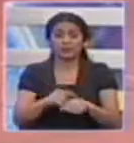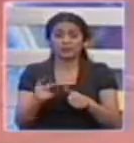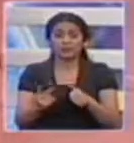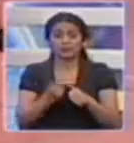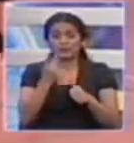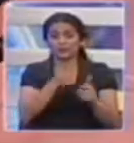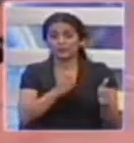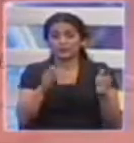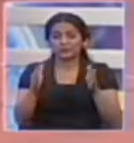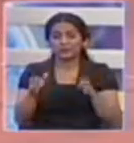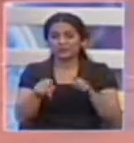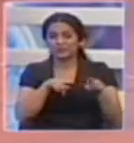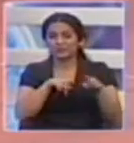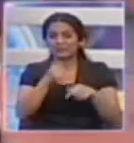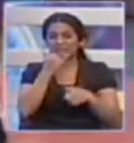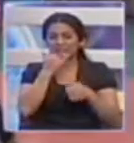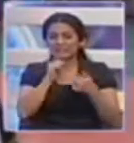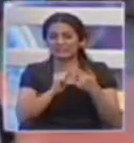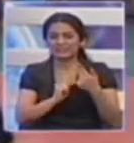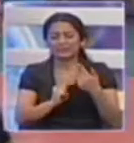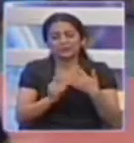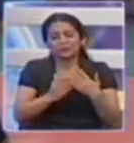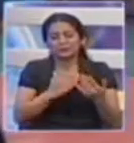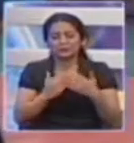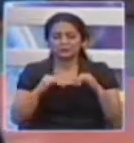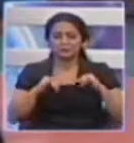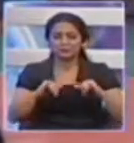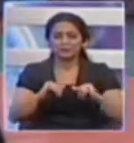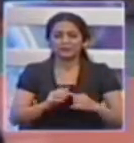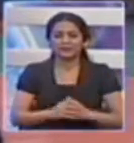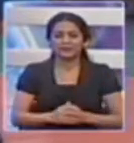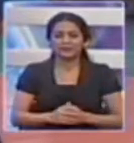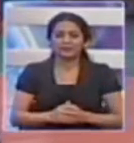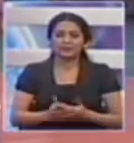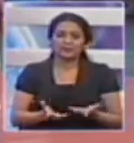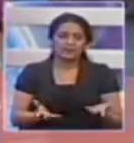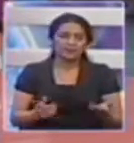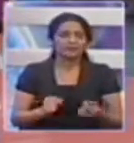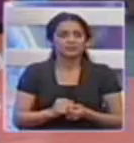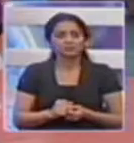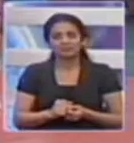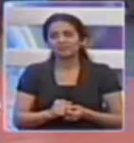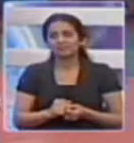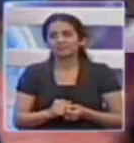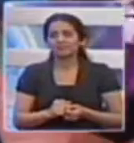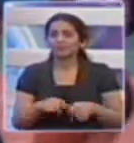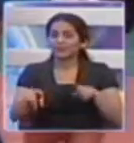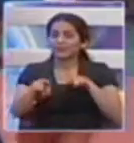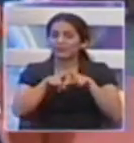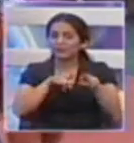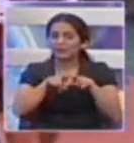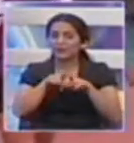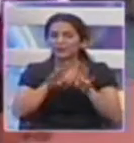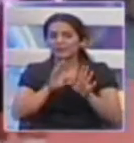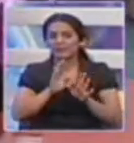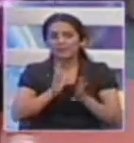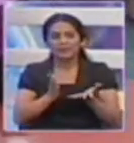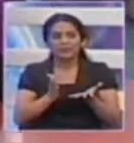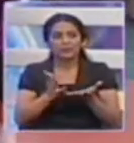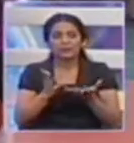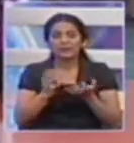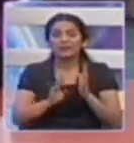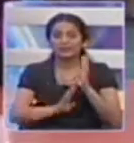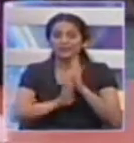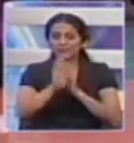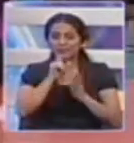pero se hizo lo que se pudo. Claro, bueno, siempre es de recalcar que cada torneo que se realiza para el beneficio de